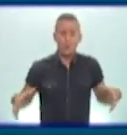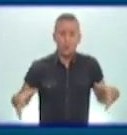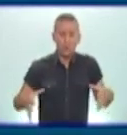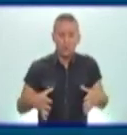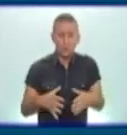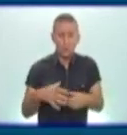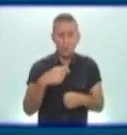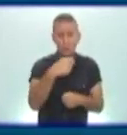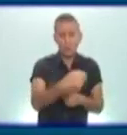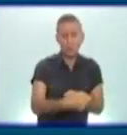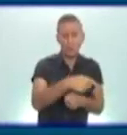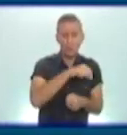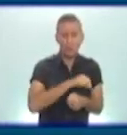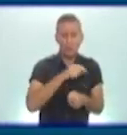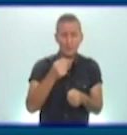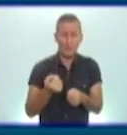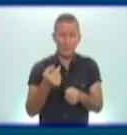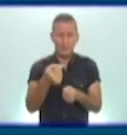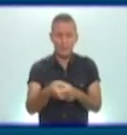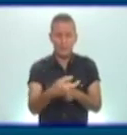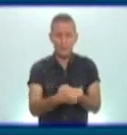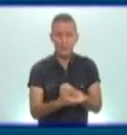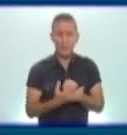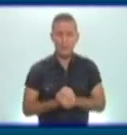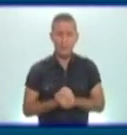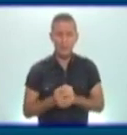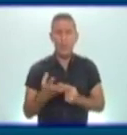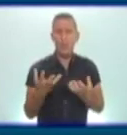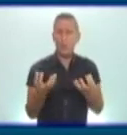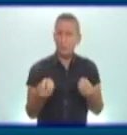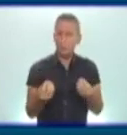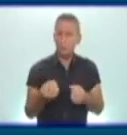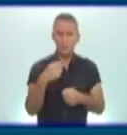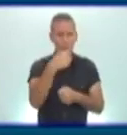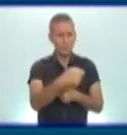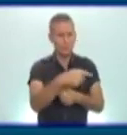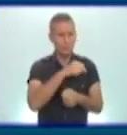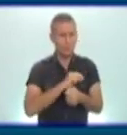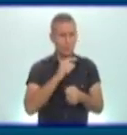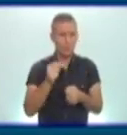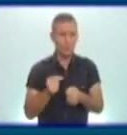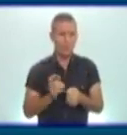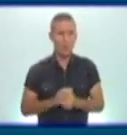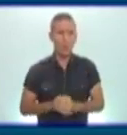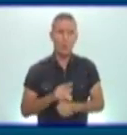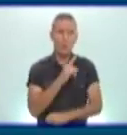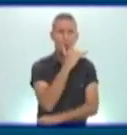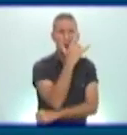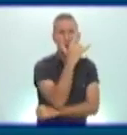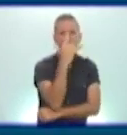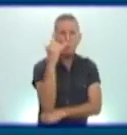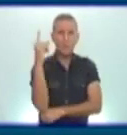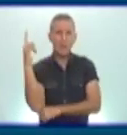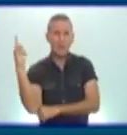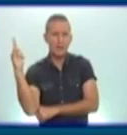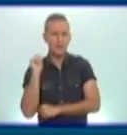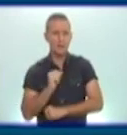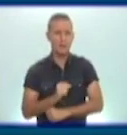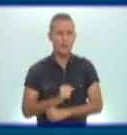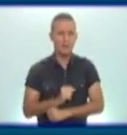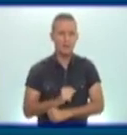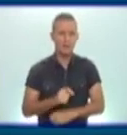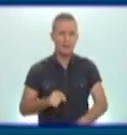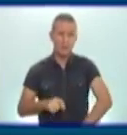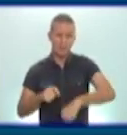plátanos, pero se expresa en número singular. Lo mismo pudiera ser palmar, cañaveral,